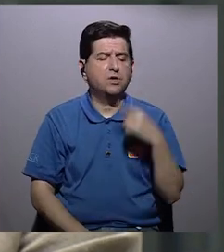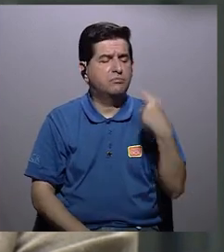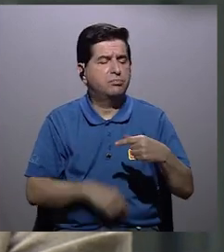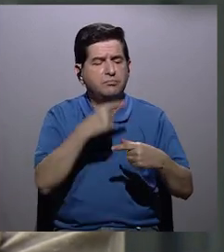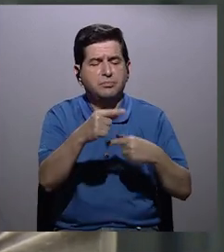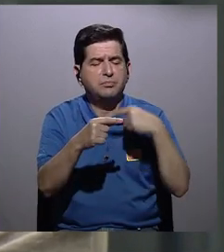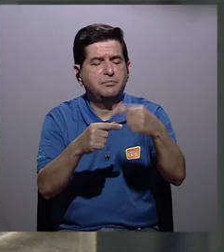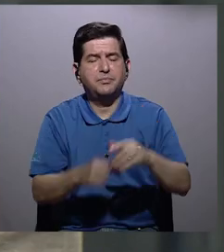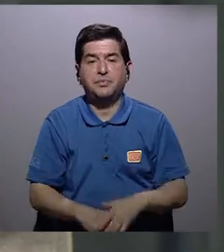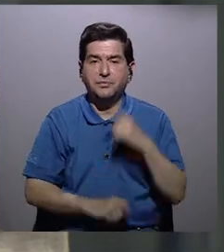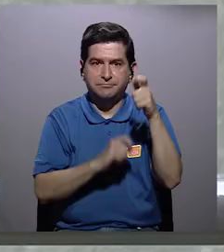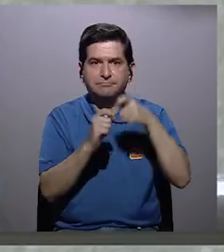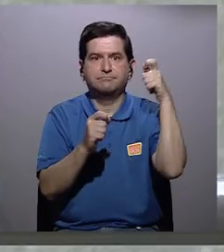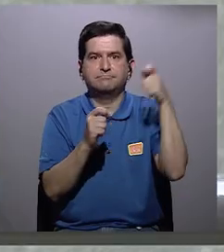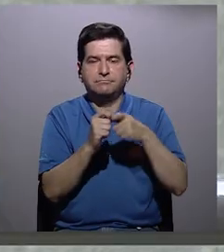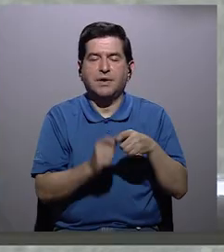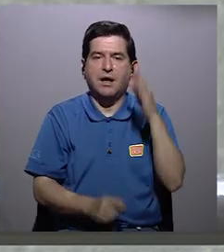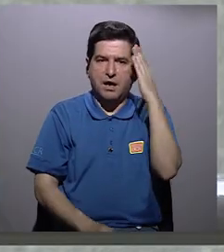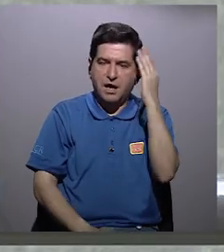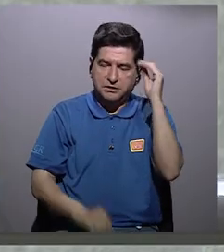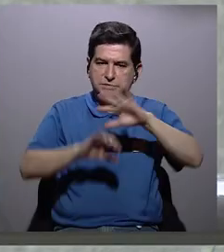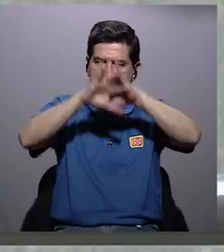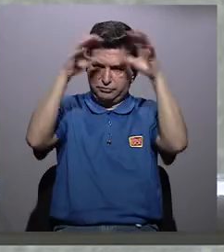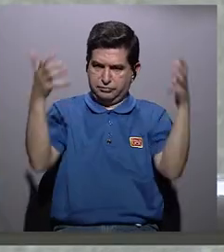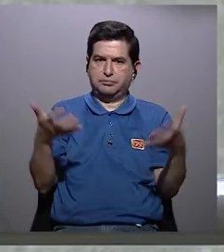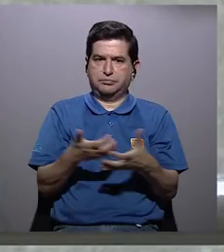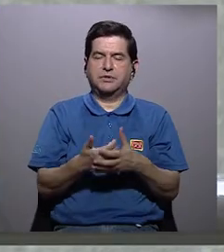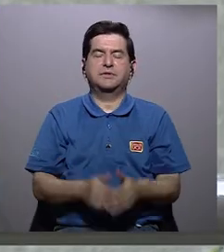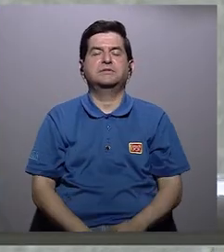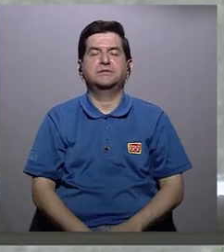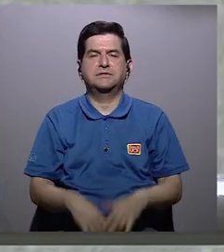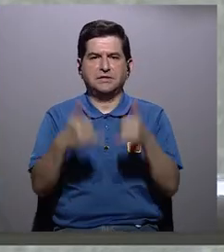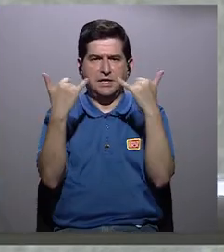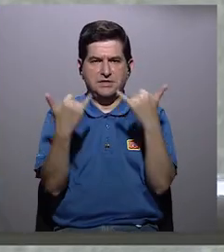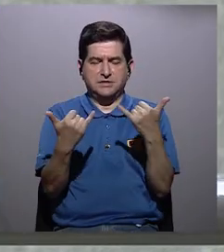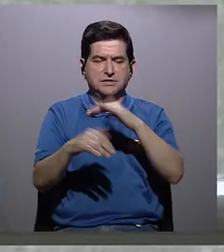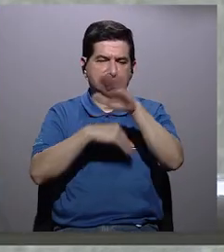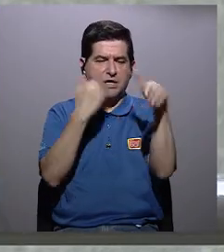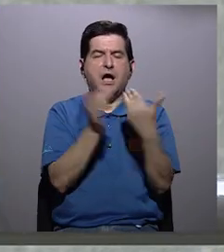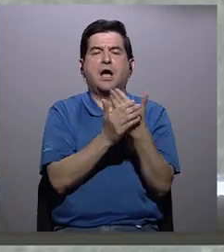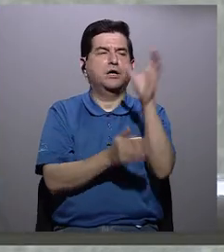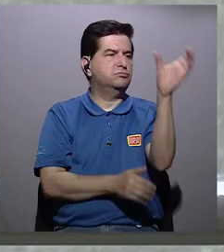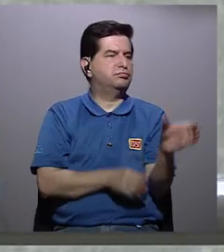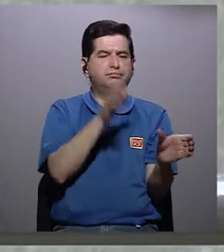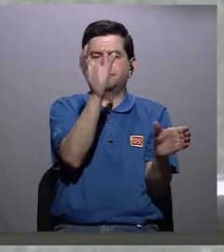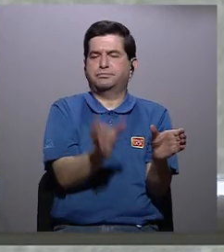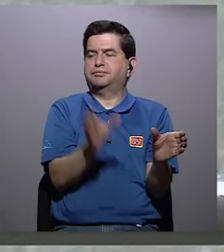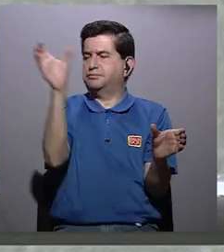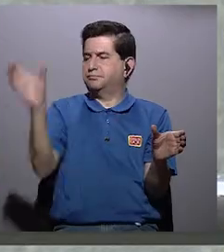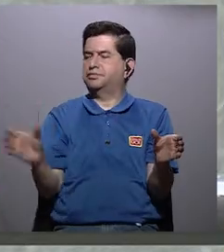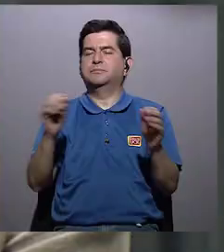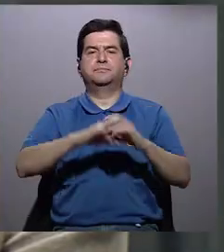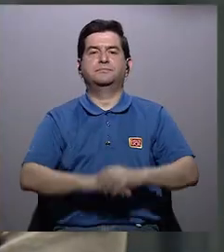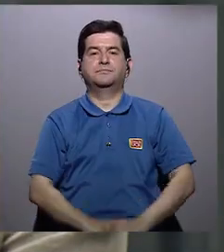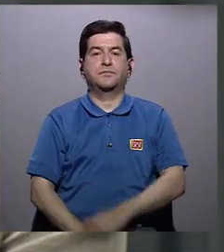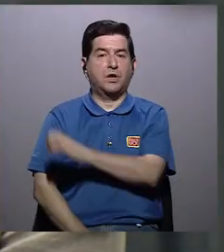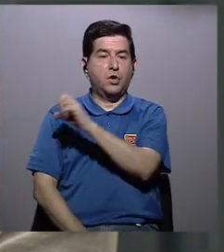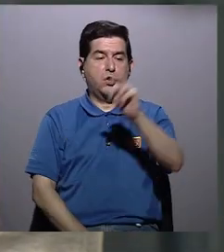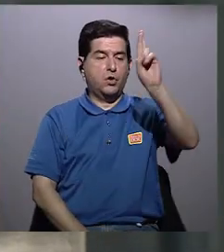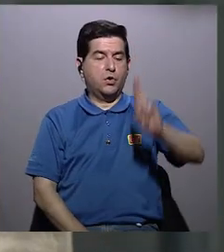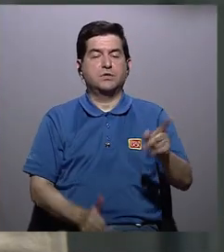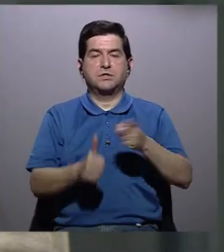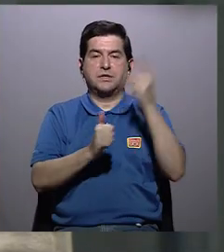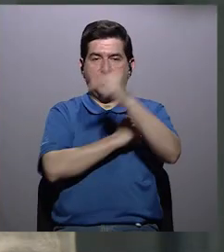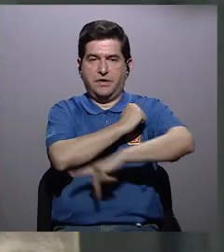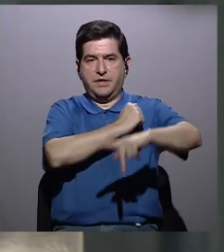está convirtiendo literalmente una experiencia global con experiencia ya en todos los continentes. Y Costa Rica es el